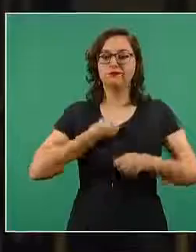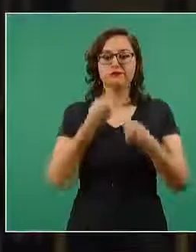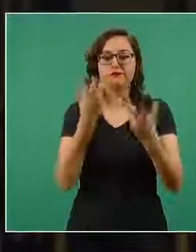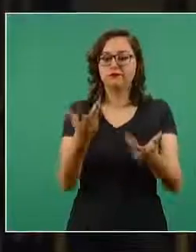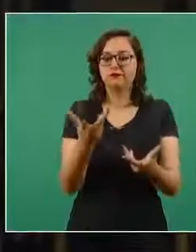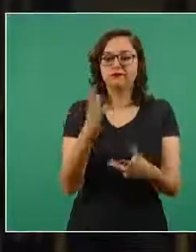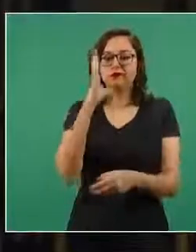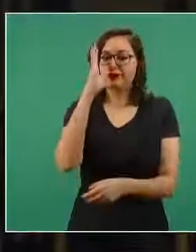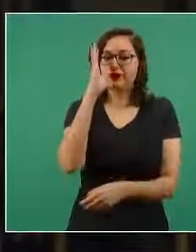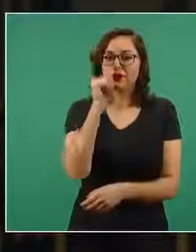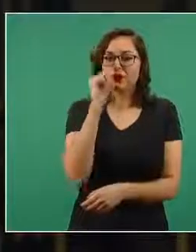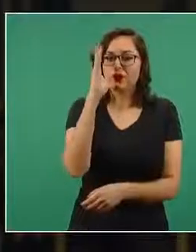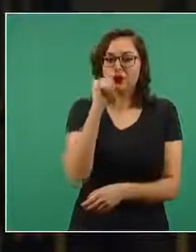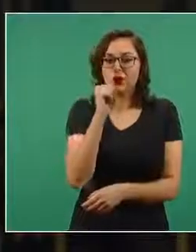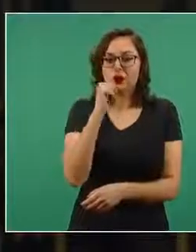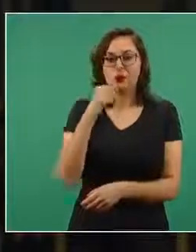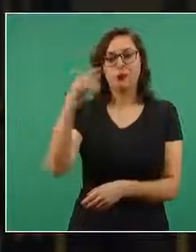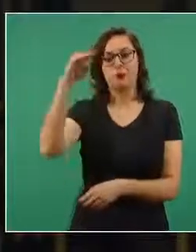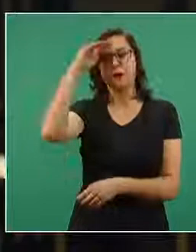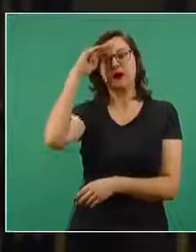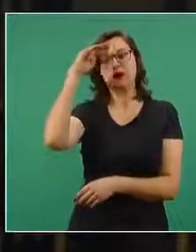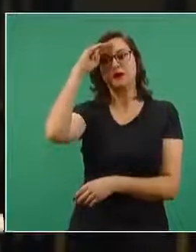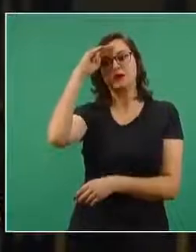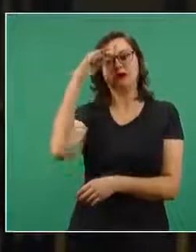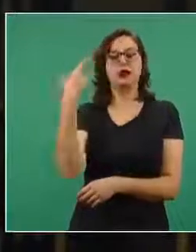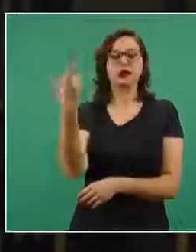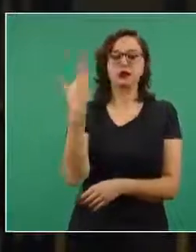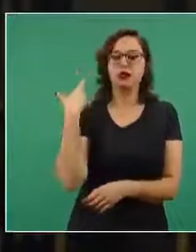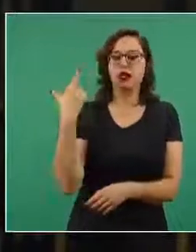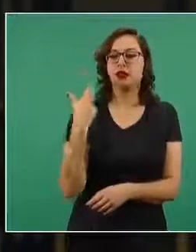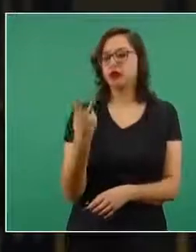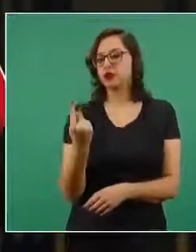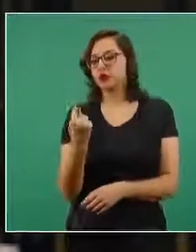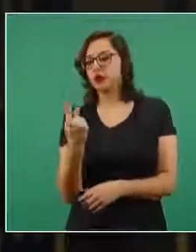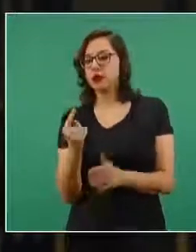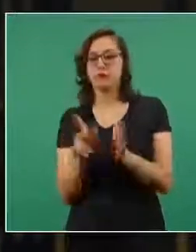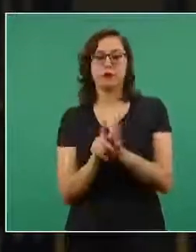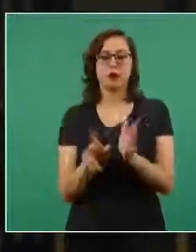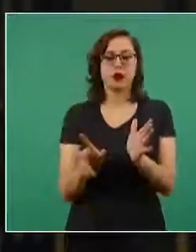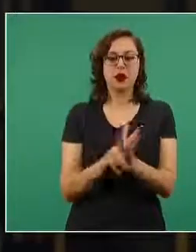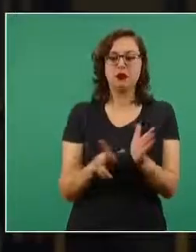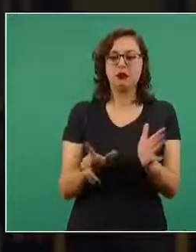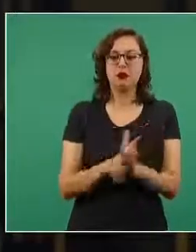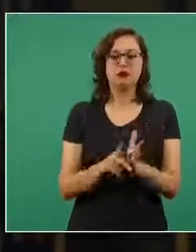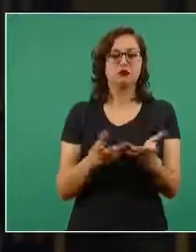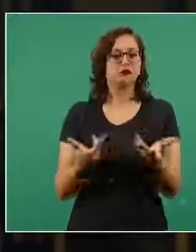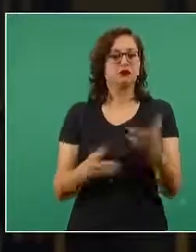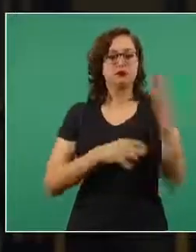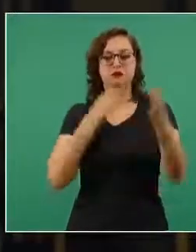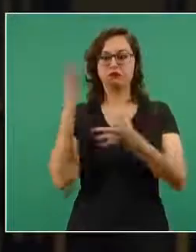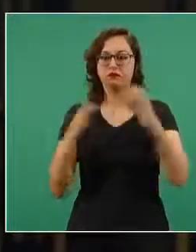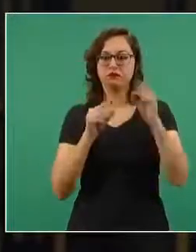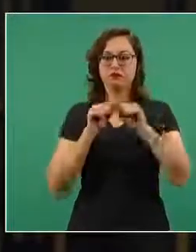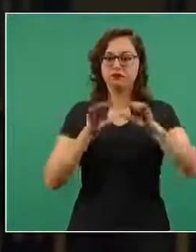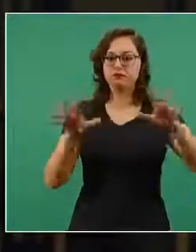de exponer nuestro libre pensamiento, ya sea en radio, televisión, periódico, en todos los medios de comunicación, no podría